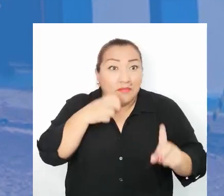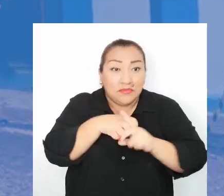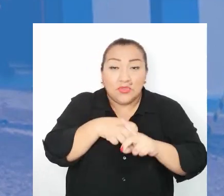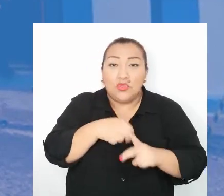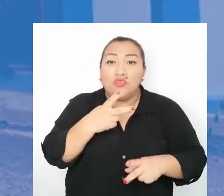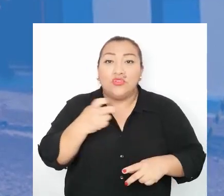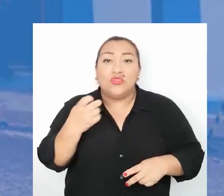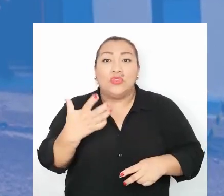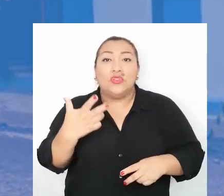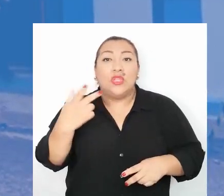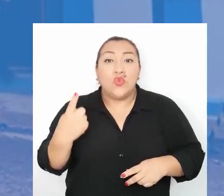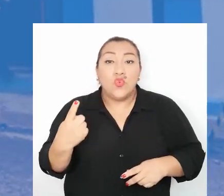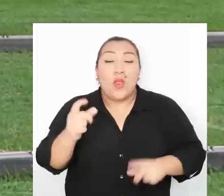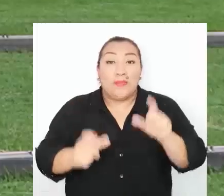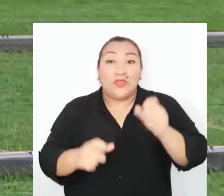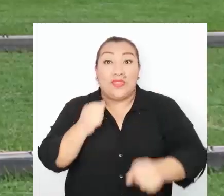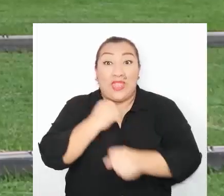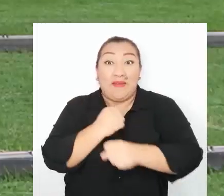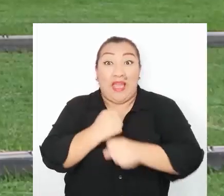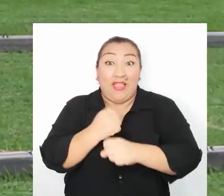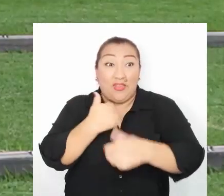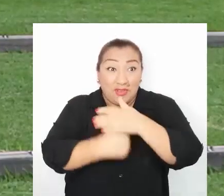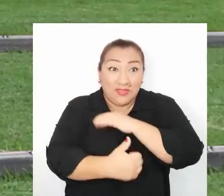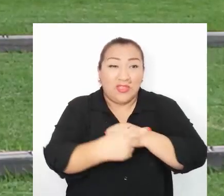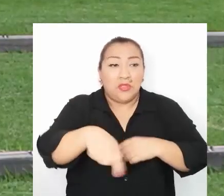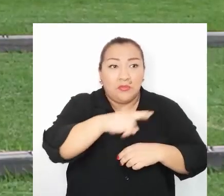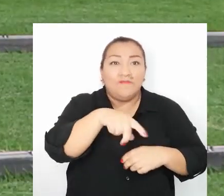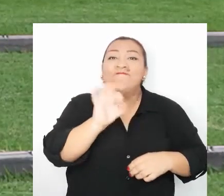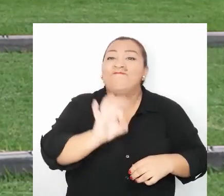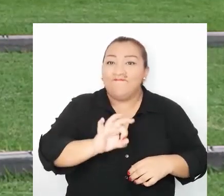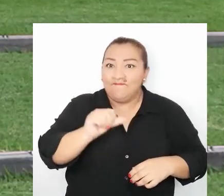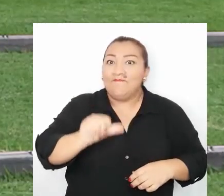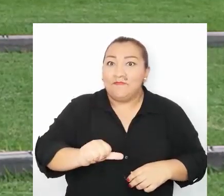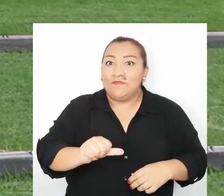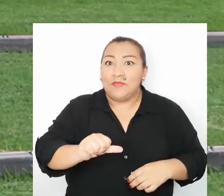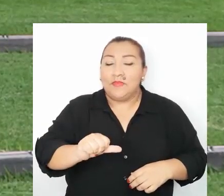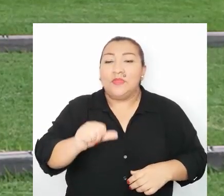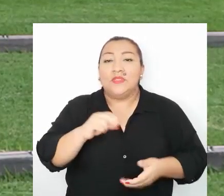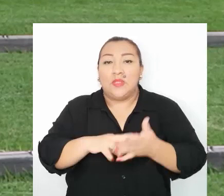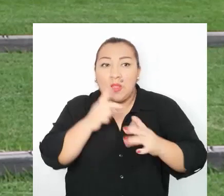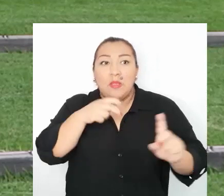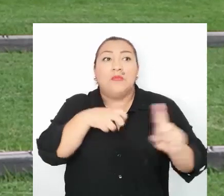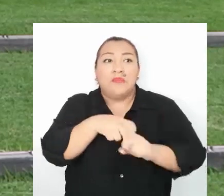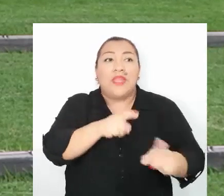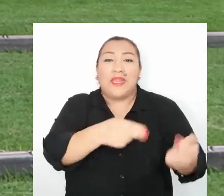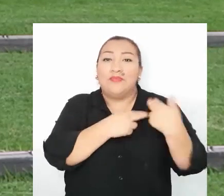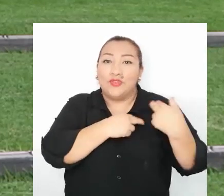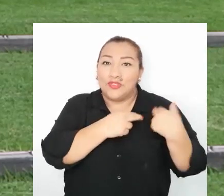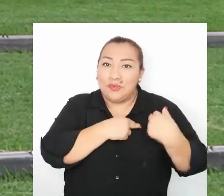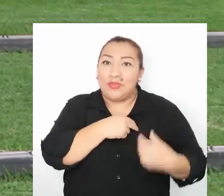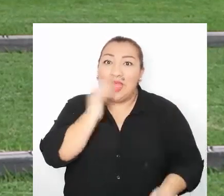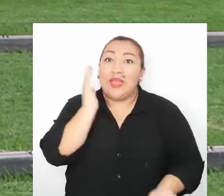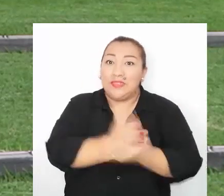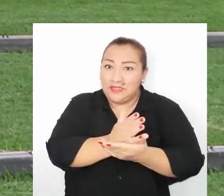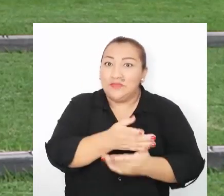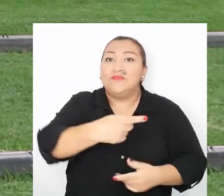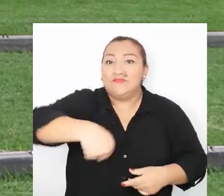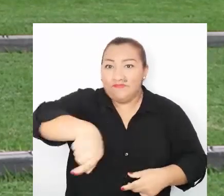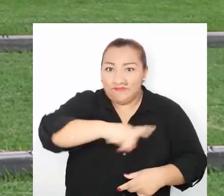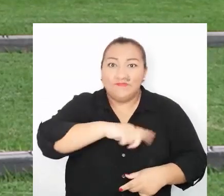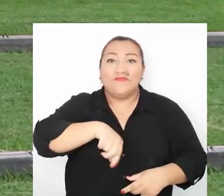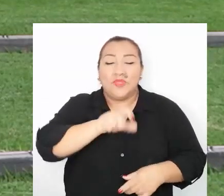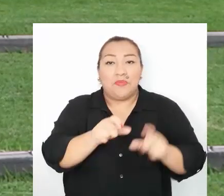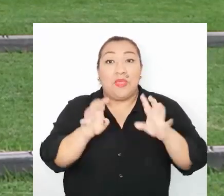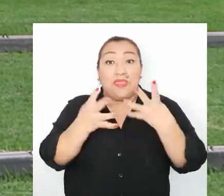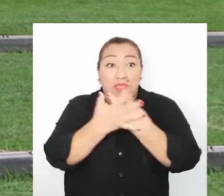por 231 funcionarios y servidores públicos, por lo cual se les ha imputado presuntas responsabilidades administrativas,